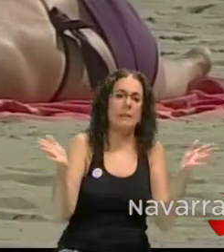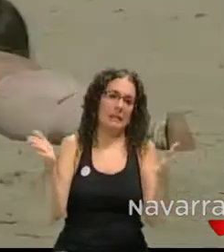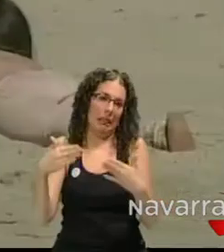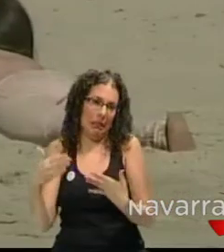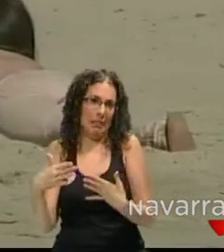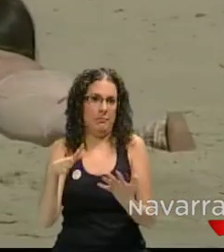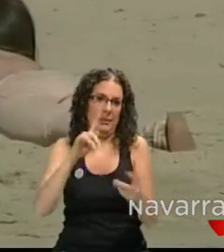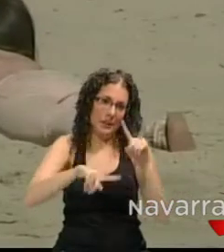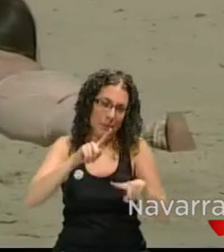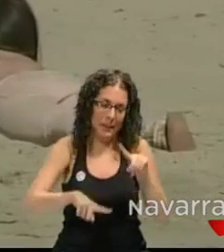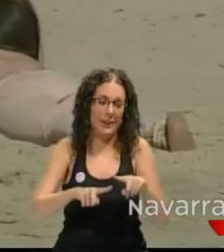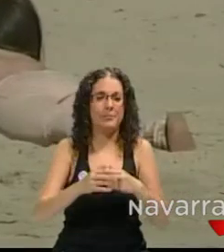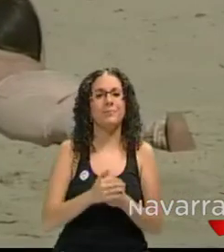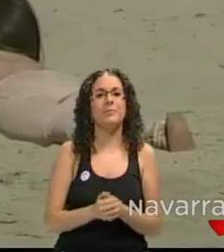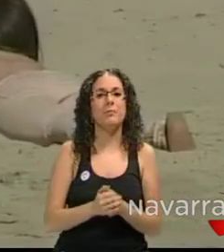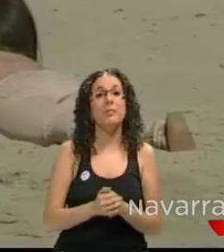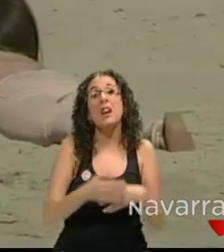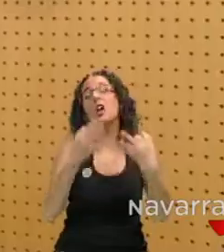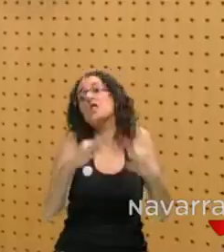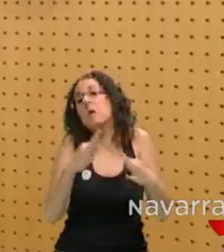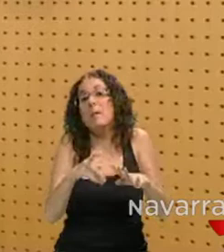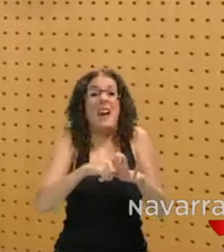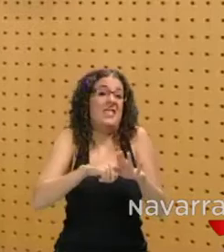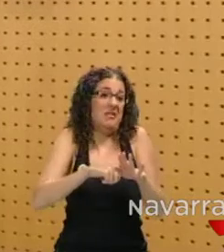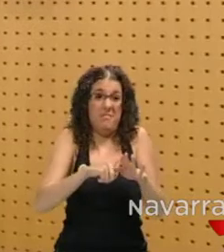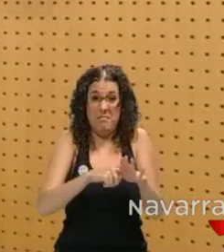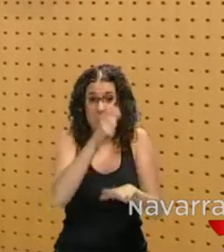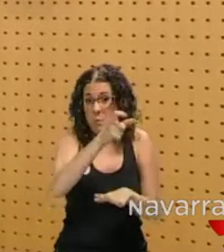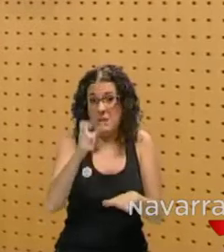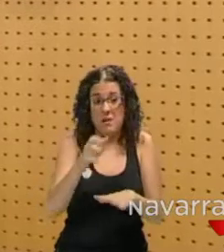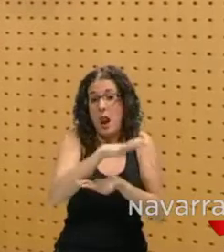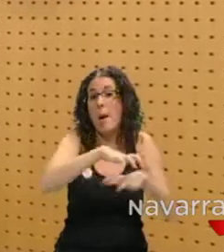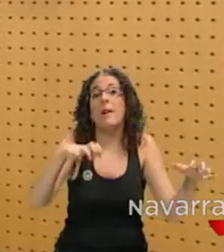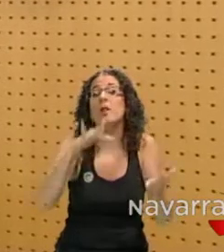El agotamiento por calor es lo típico que a mucha gente le ha pasado alguna vez.